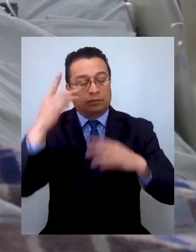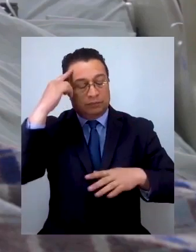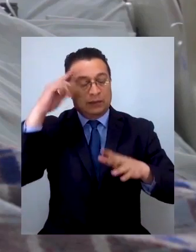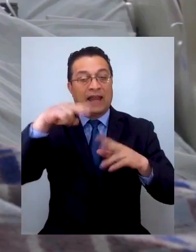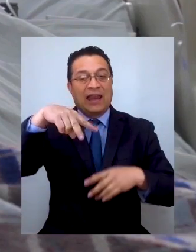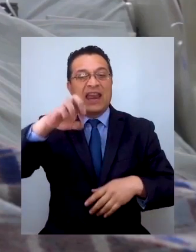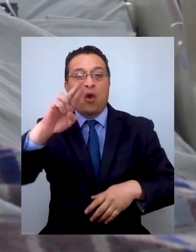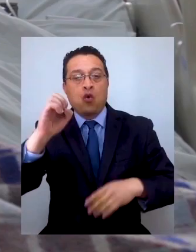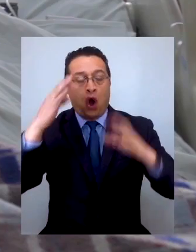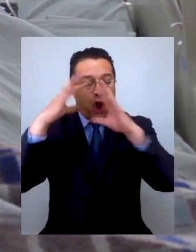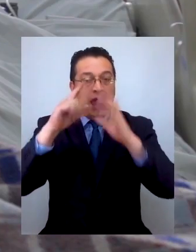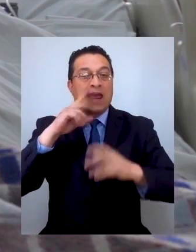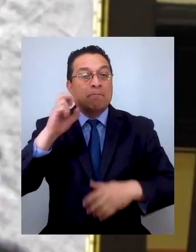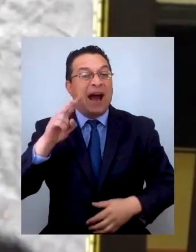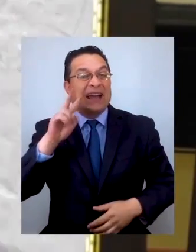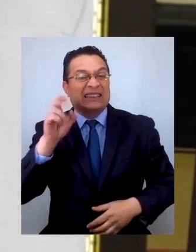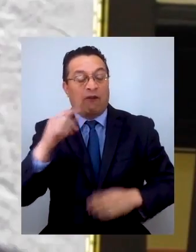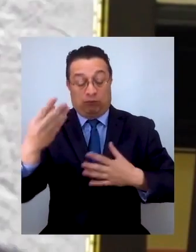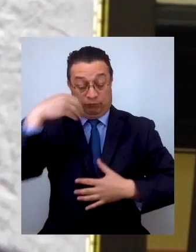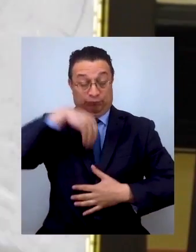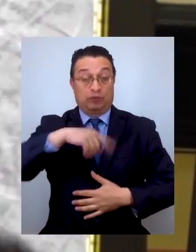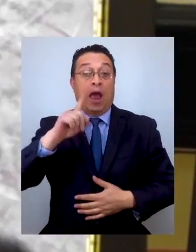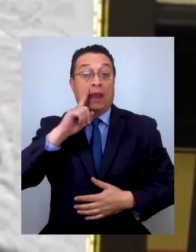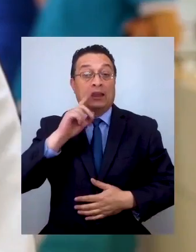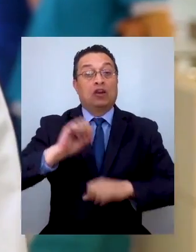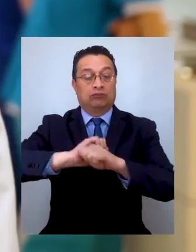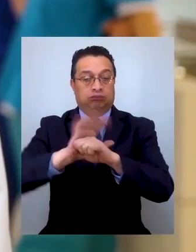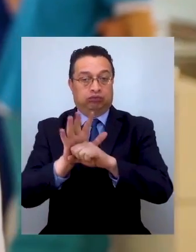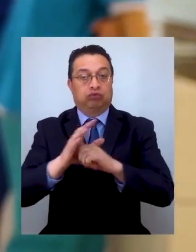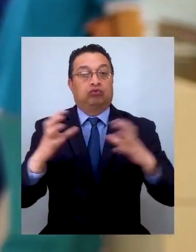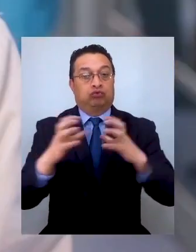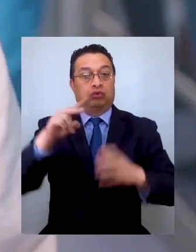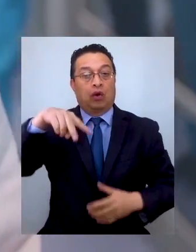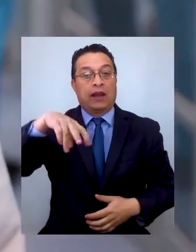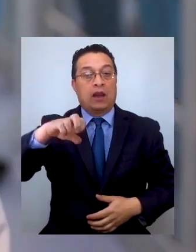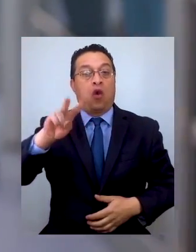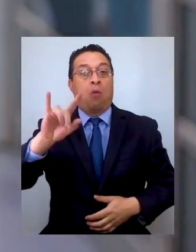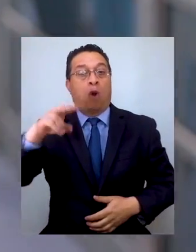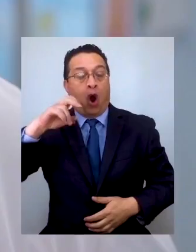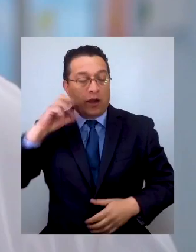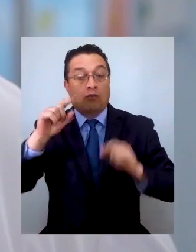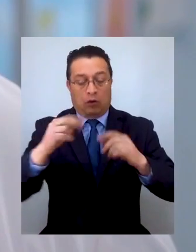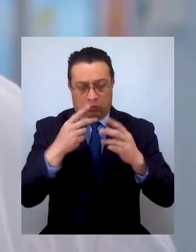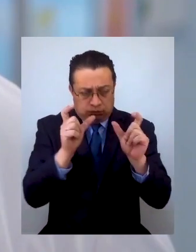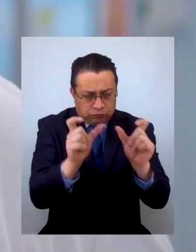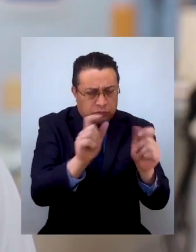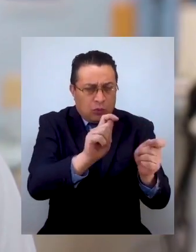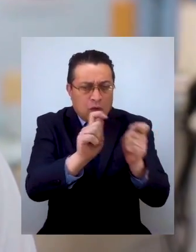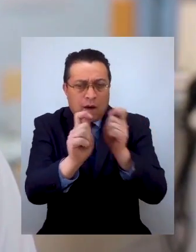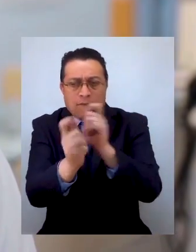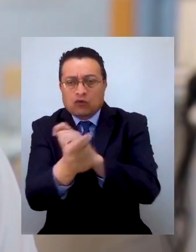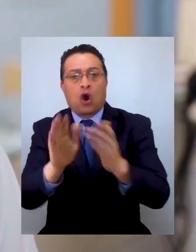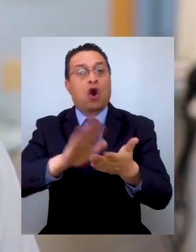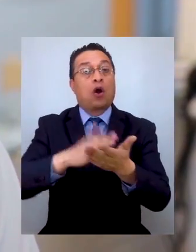y neuroinvasivas en pacientes con neumonía grave por COVID. Nuestro equipo de neurólogos y neurólogas vigiló la evolución de